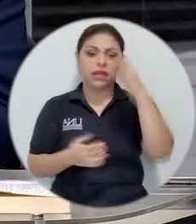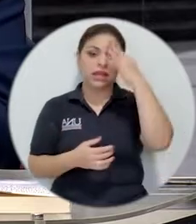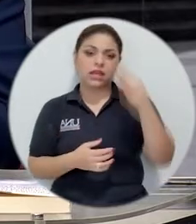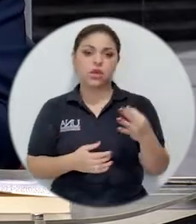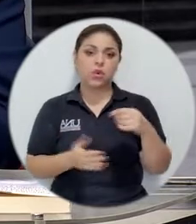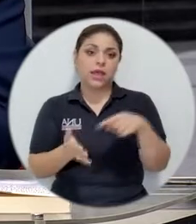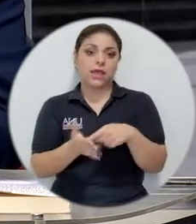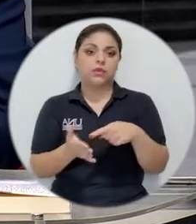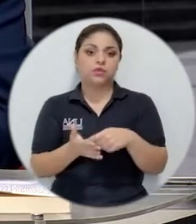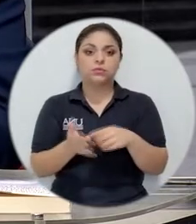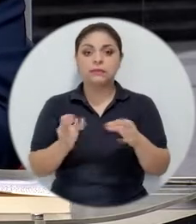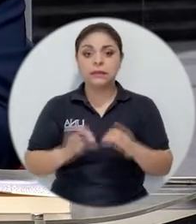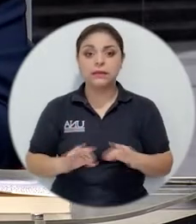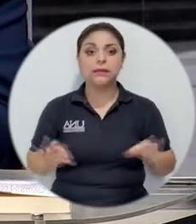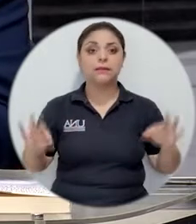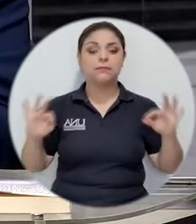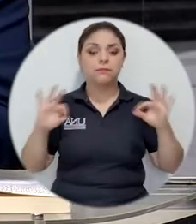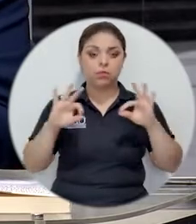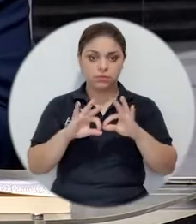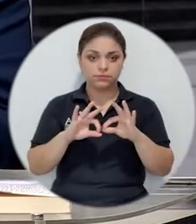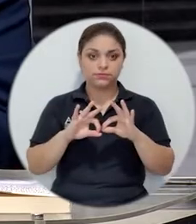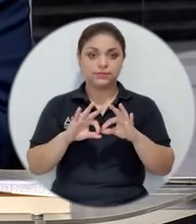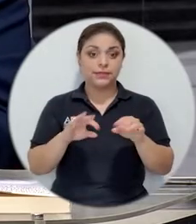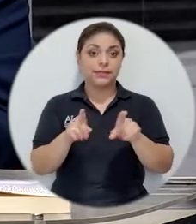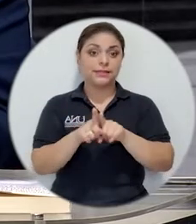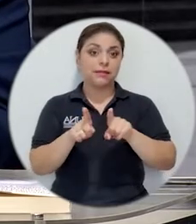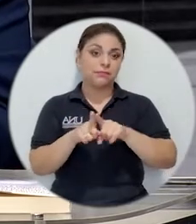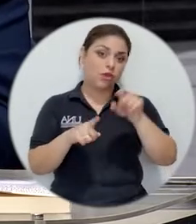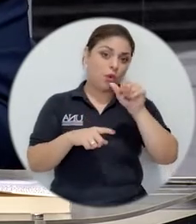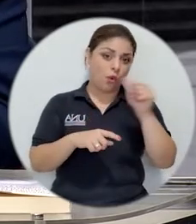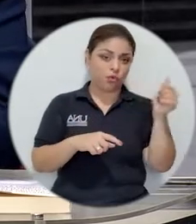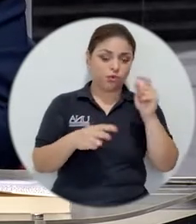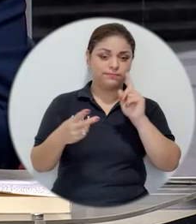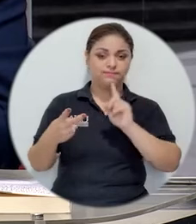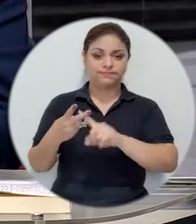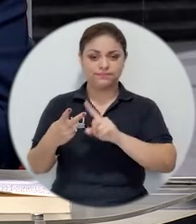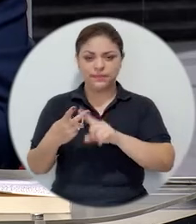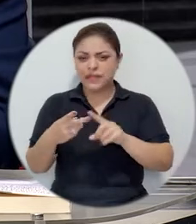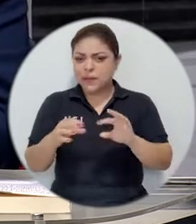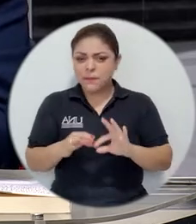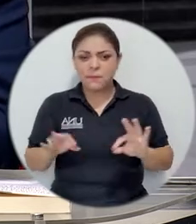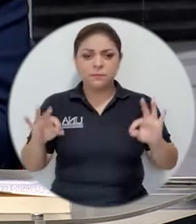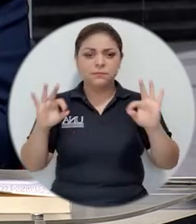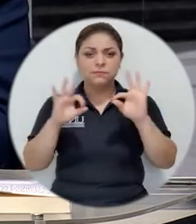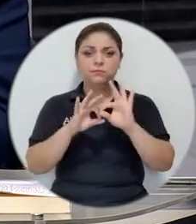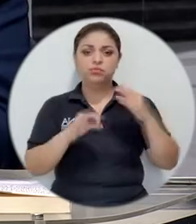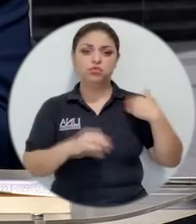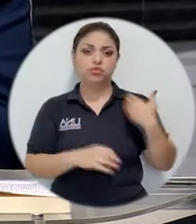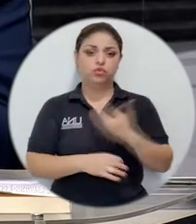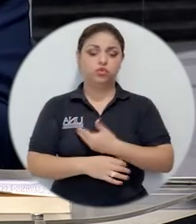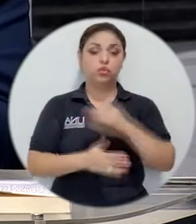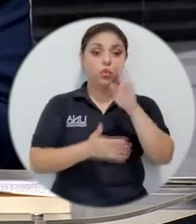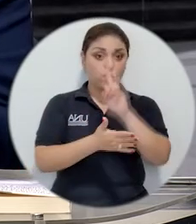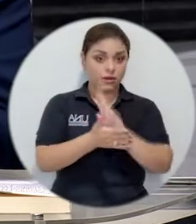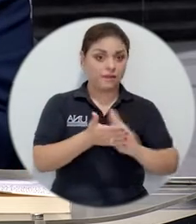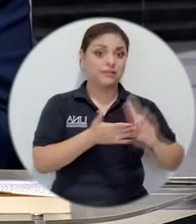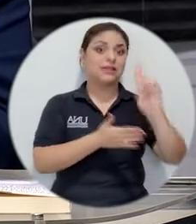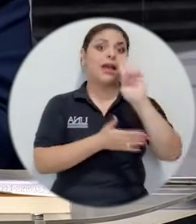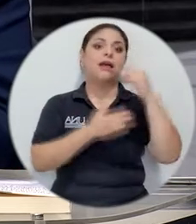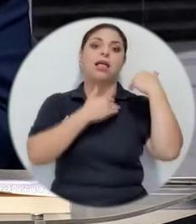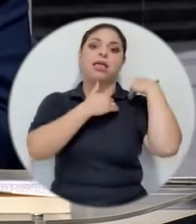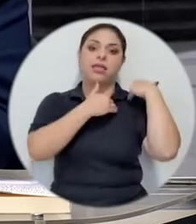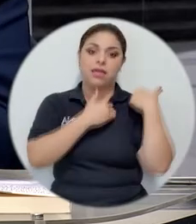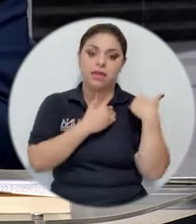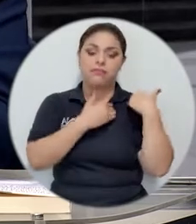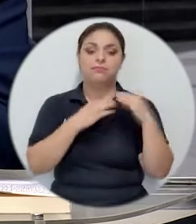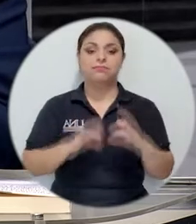abordarlas. Eso me parece que es un aspecto fundamental. Y el otro aspecto que es muy importante y que desde las universidades